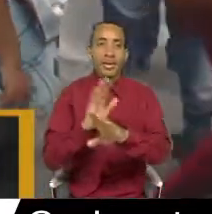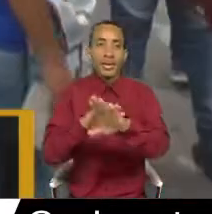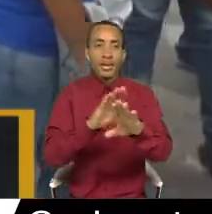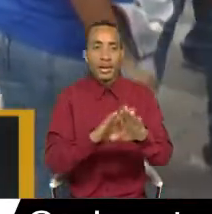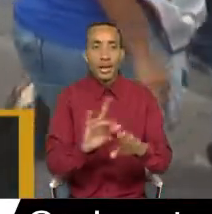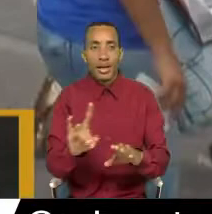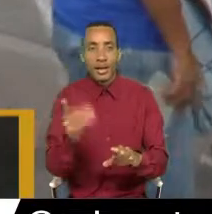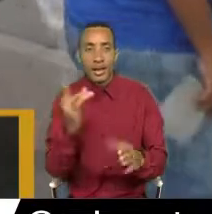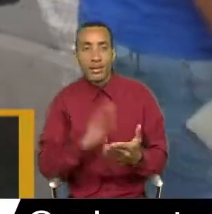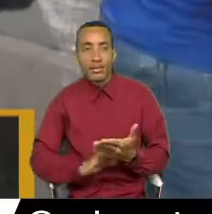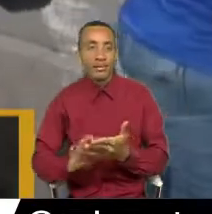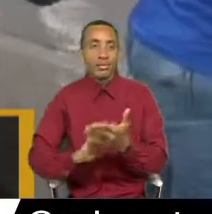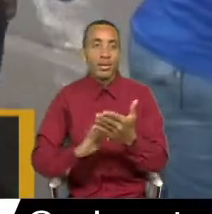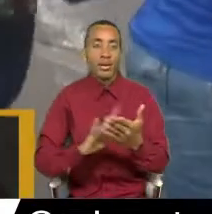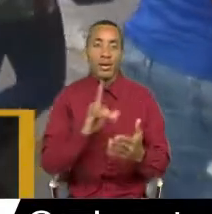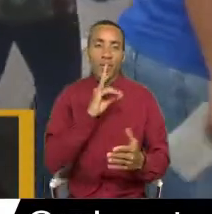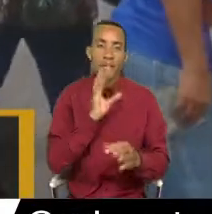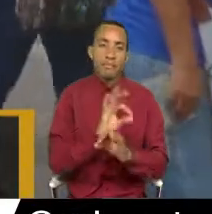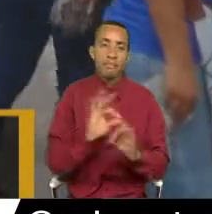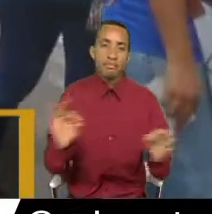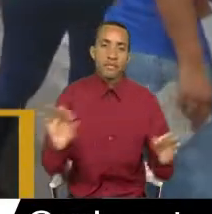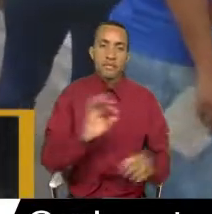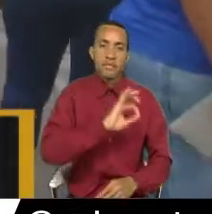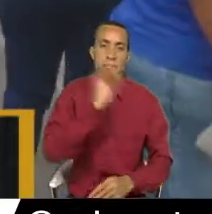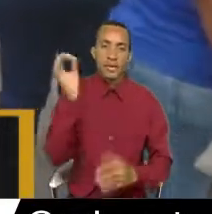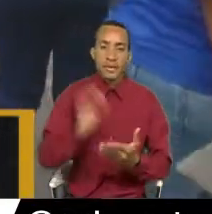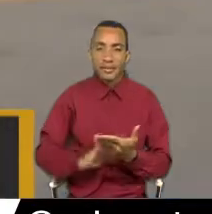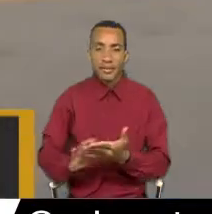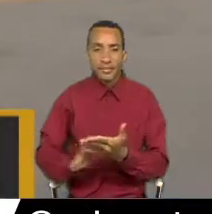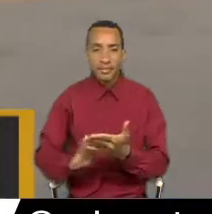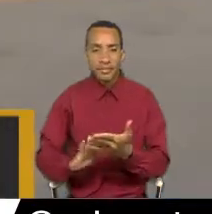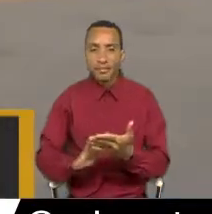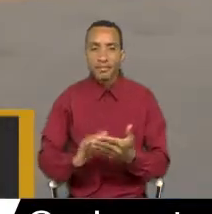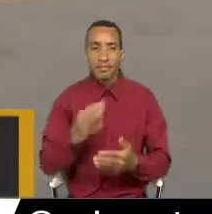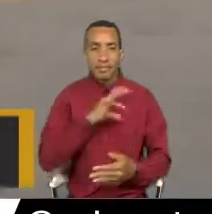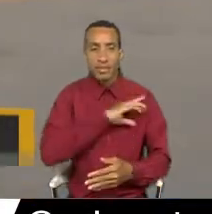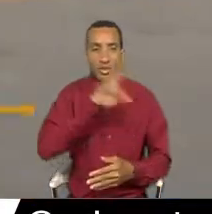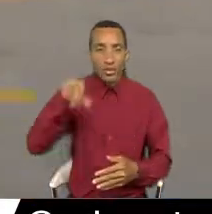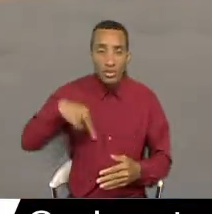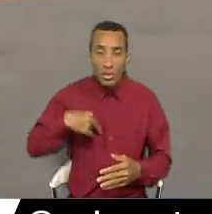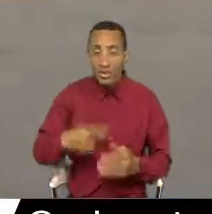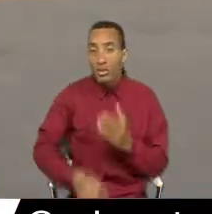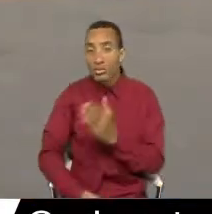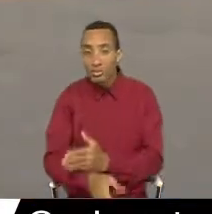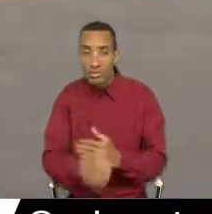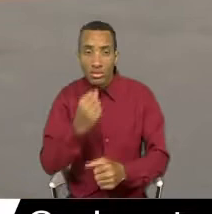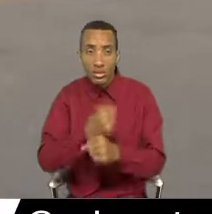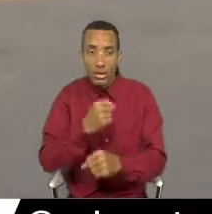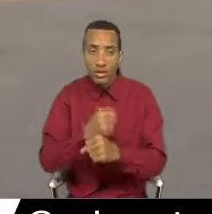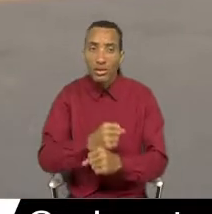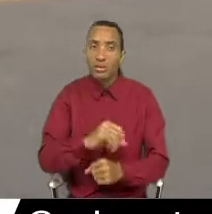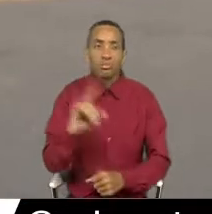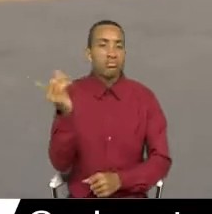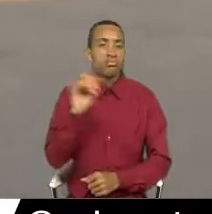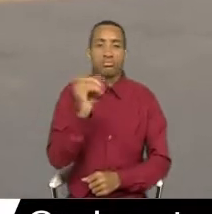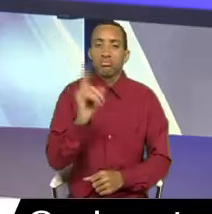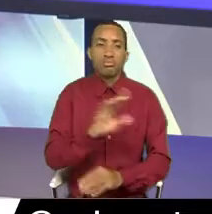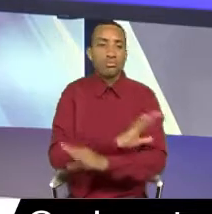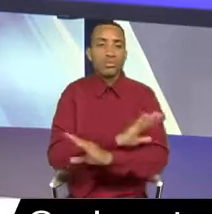ningún tipo de solución. También afirman que no están dispuestos a continuar con sus labores sin las garantías necesarias.